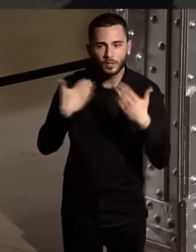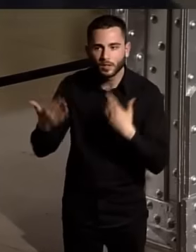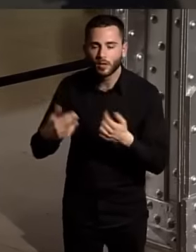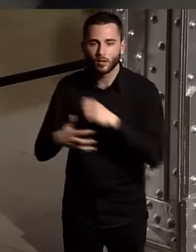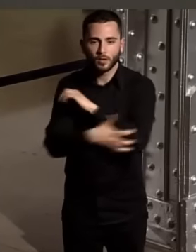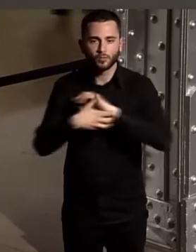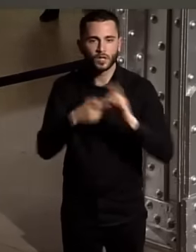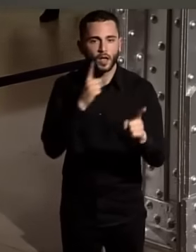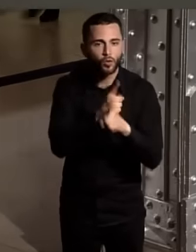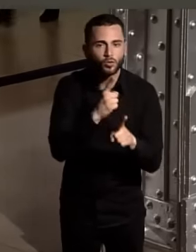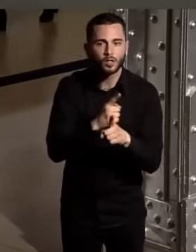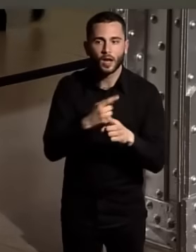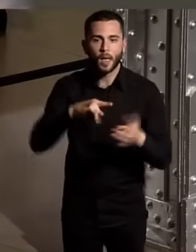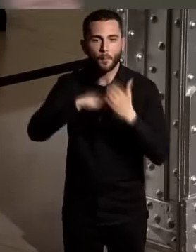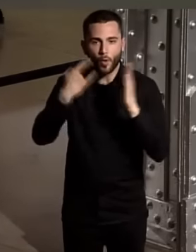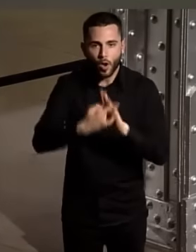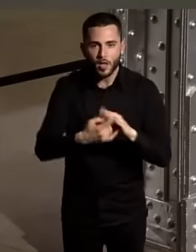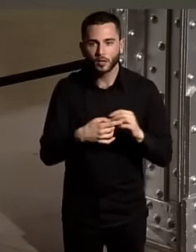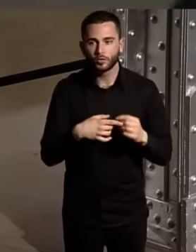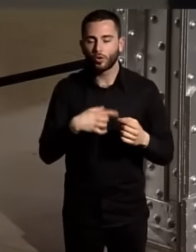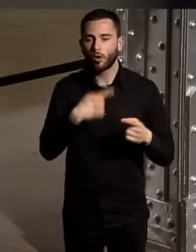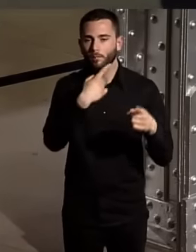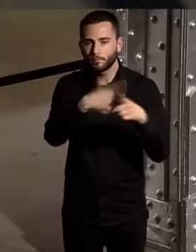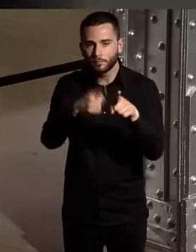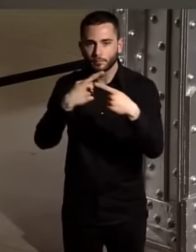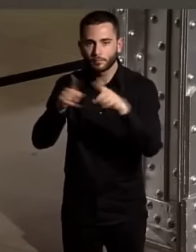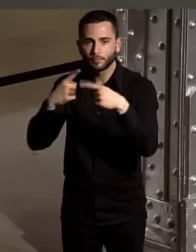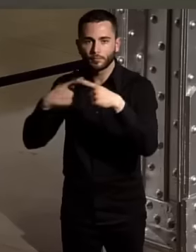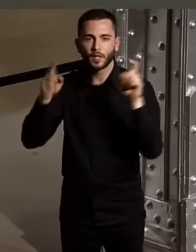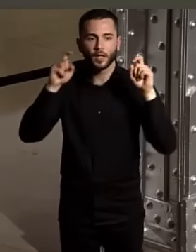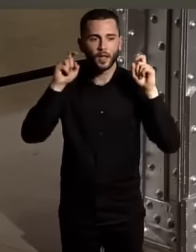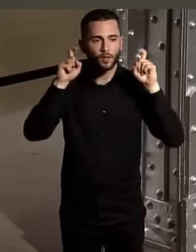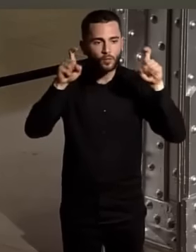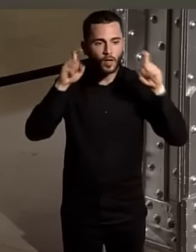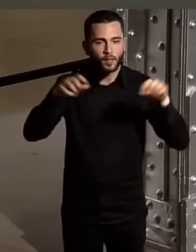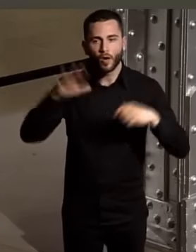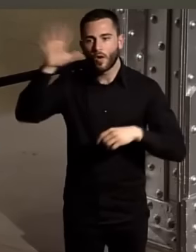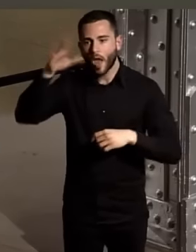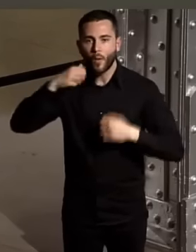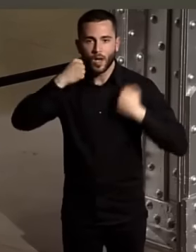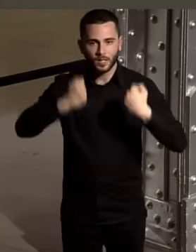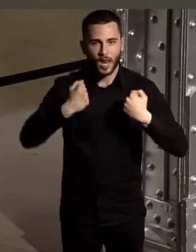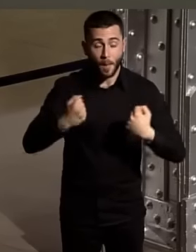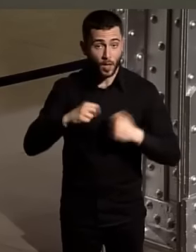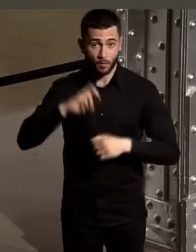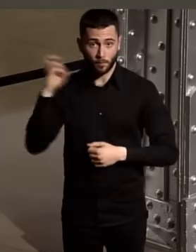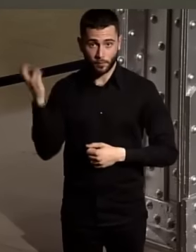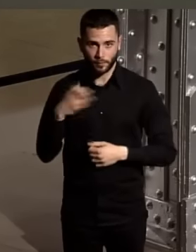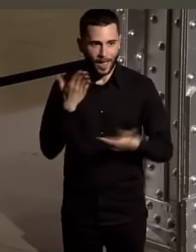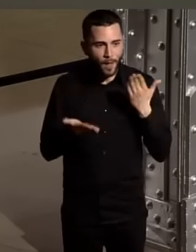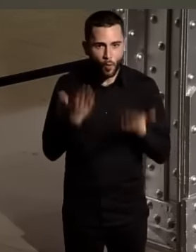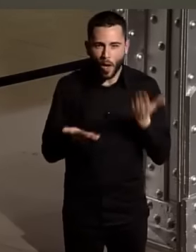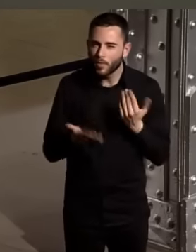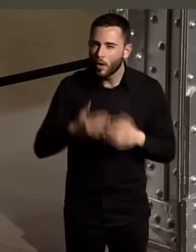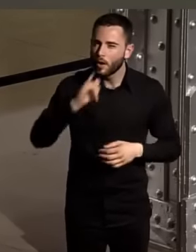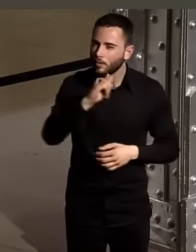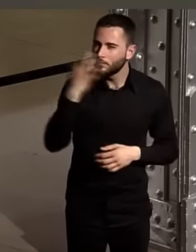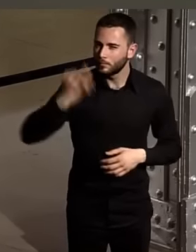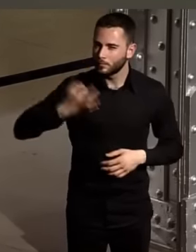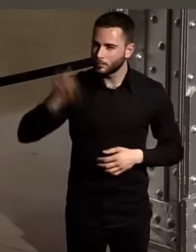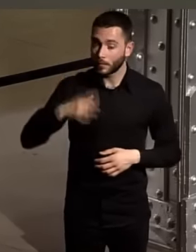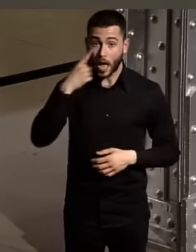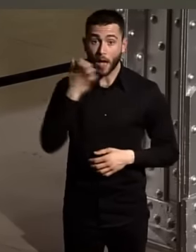pobreza en cada proyecto que hacen de educación de agua y saneamiento de de lo que sea hacen evaluaciones para ver si funcionan